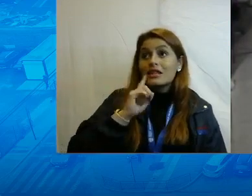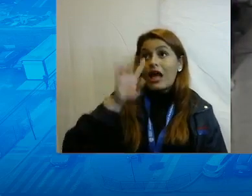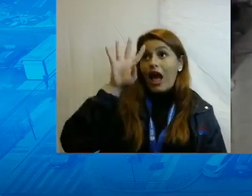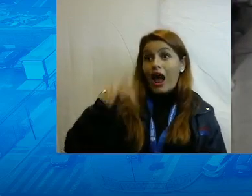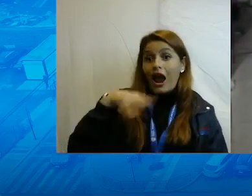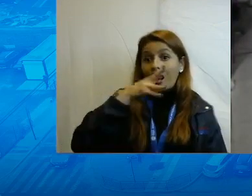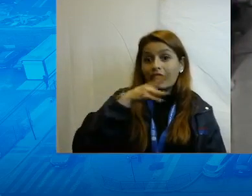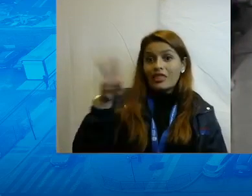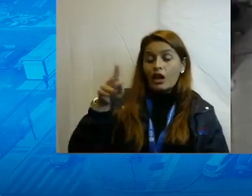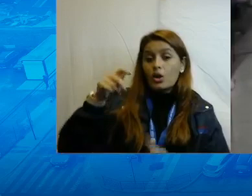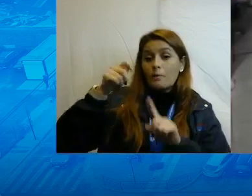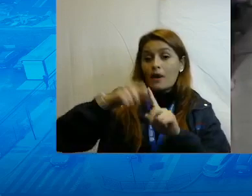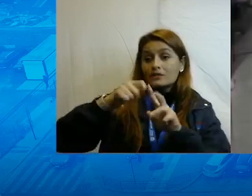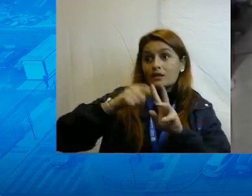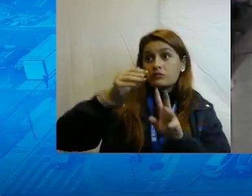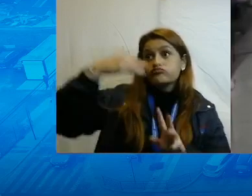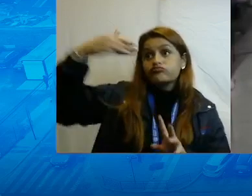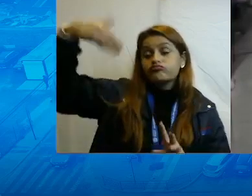de los siguientes